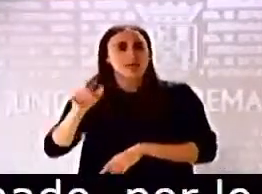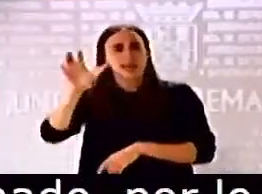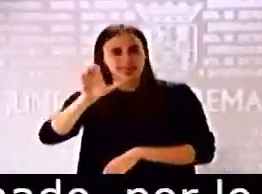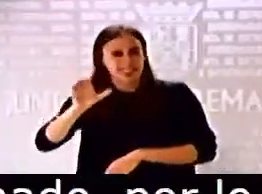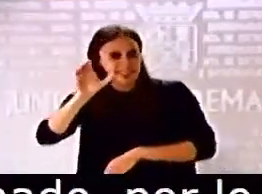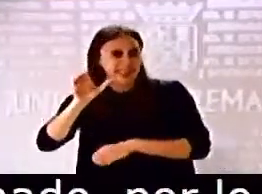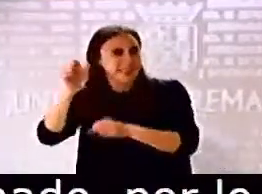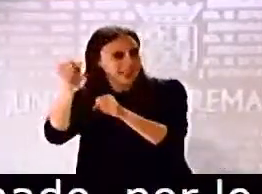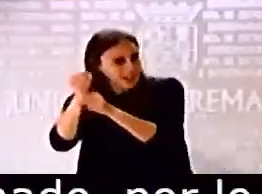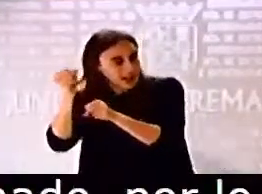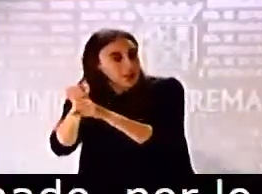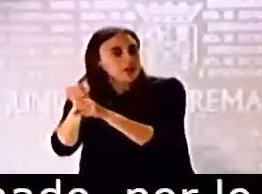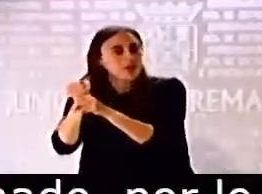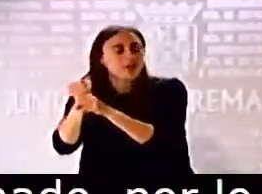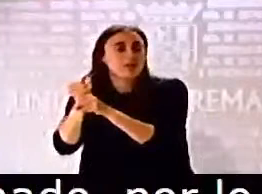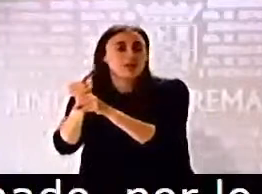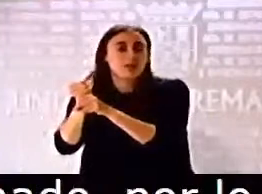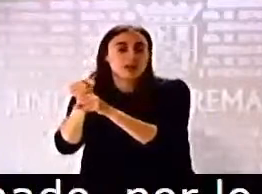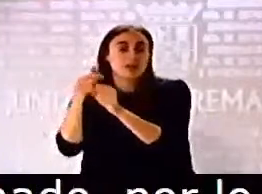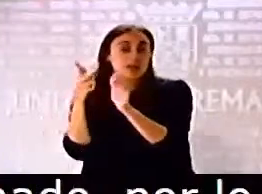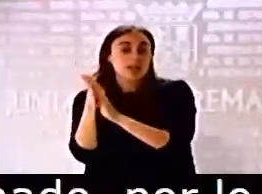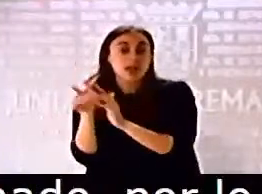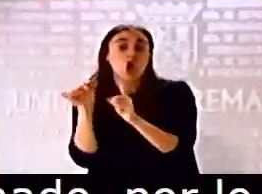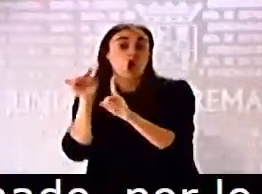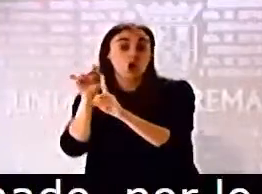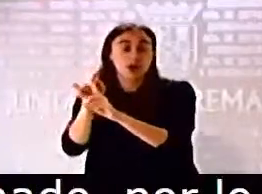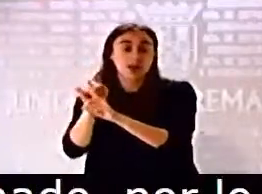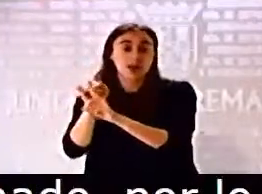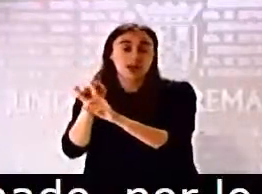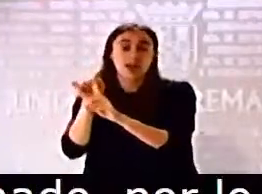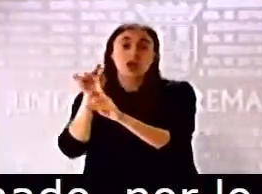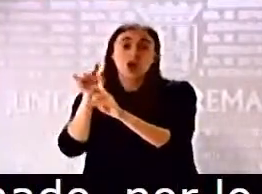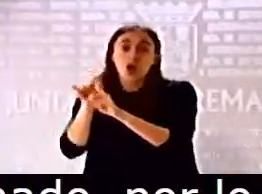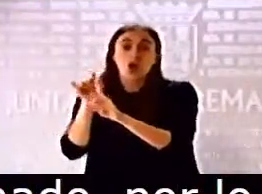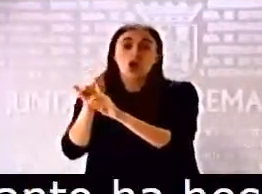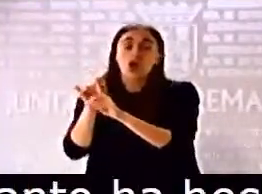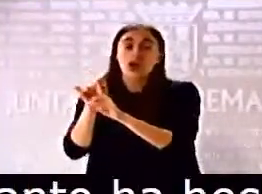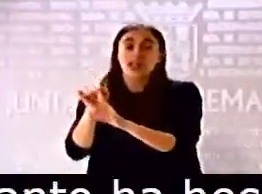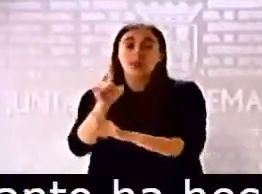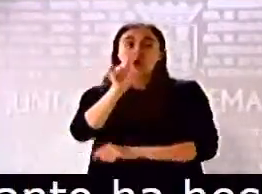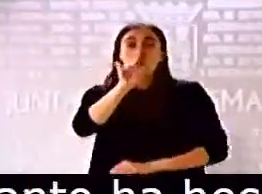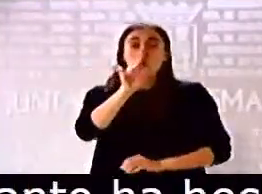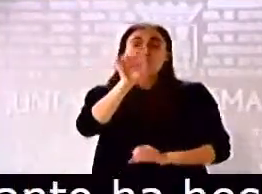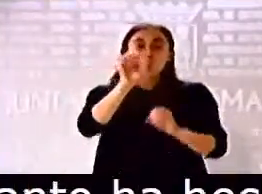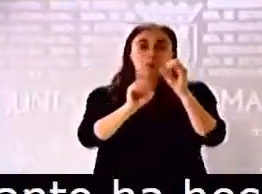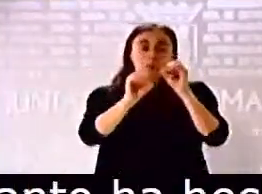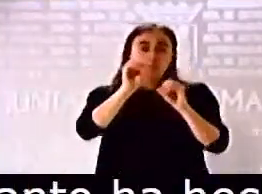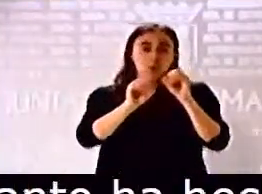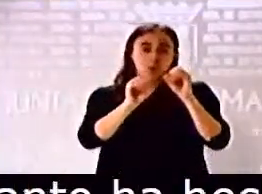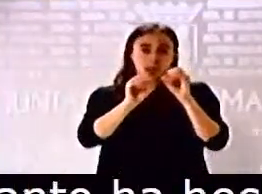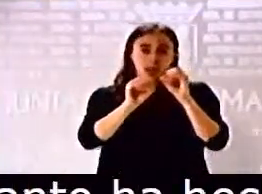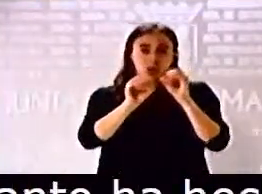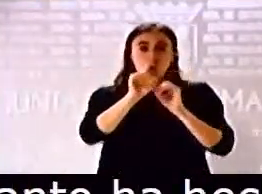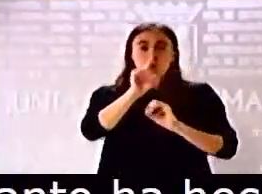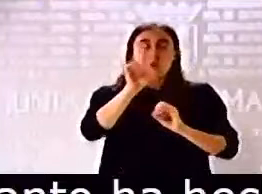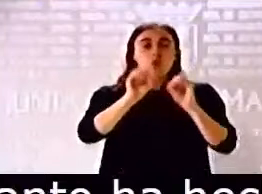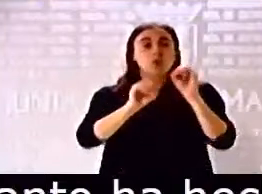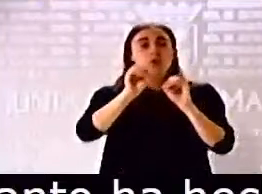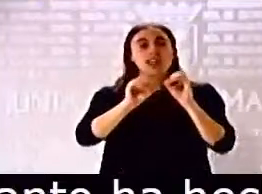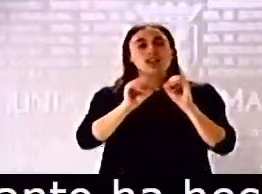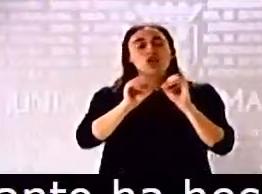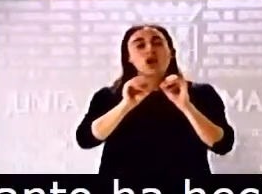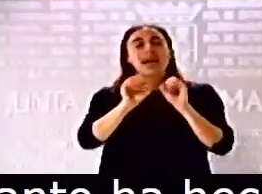ciencia, de cara que tenemos menos de un 1% en el índice de rechazos